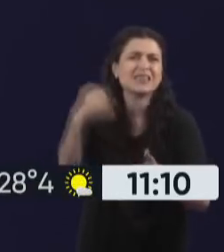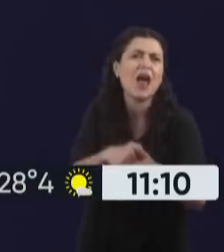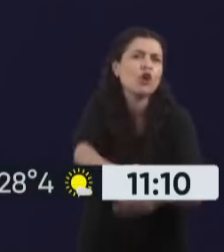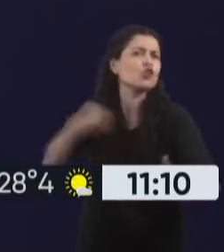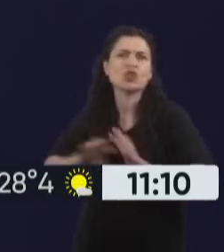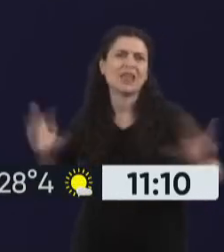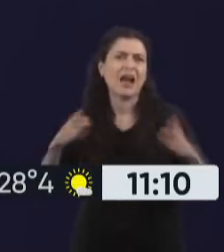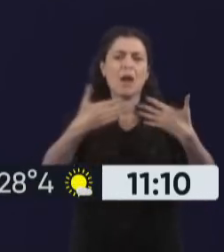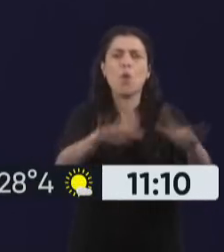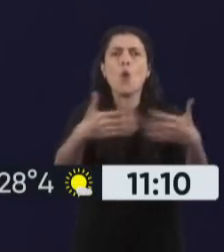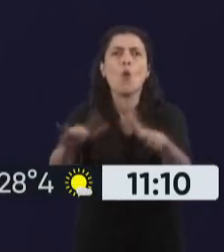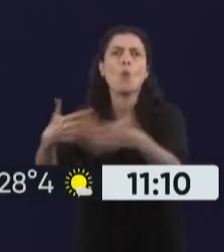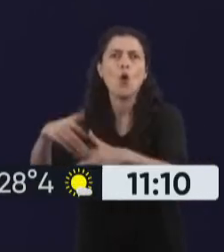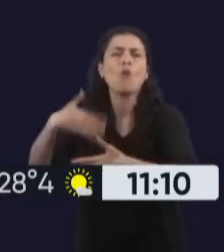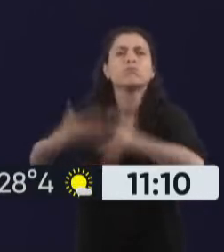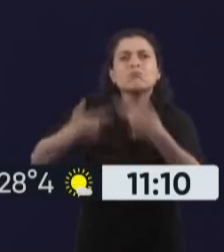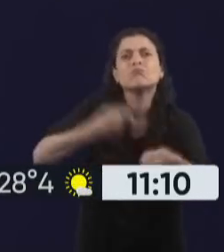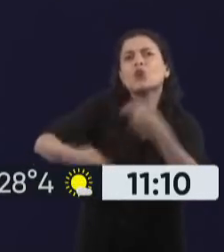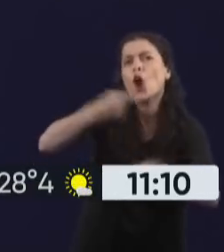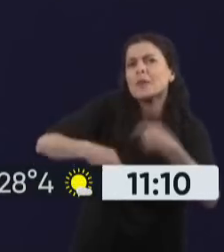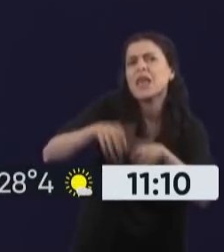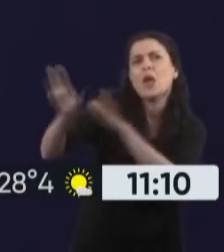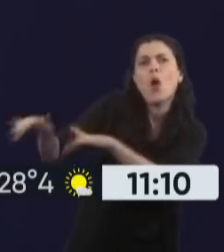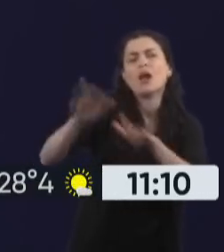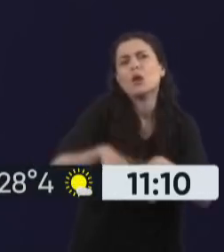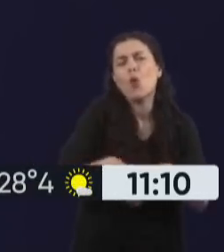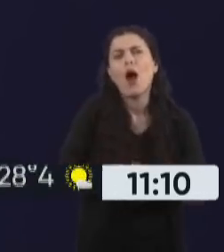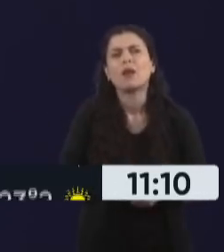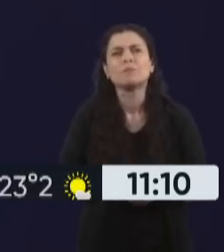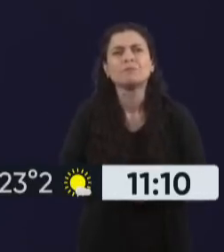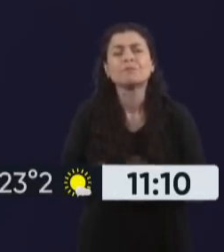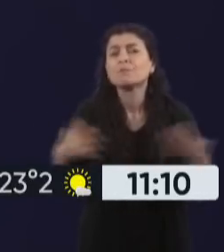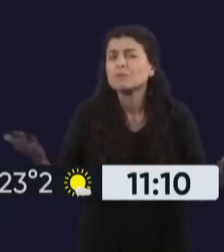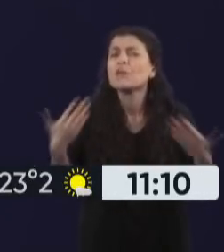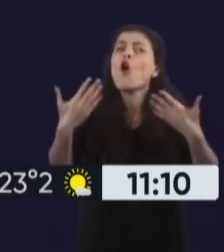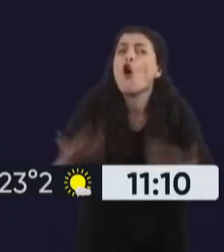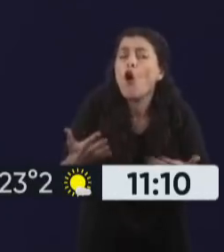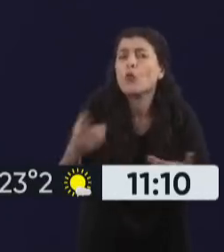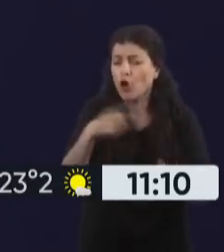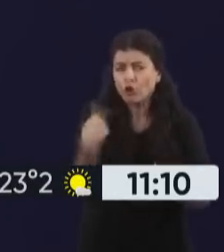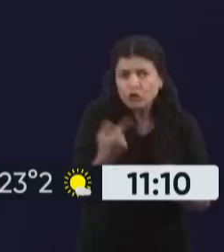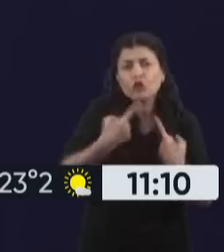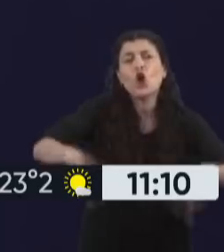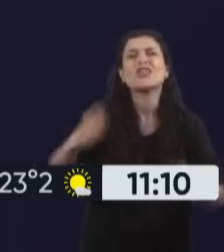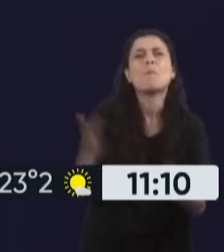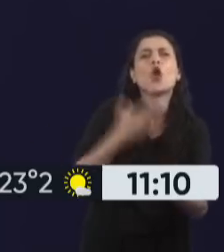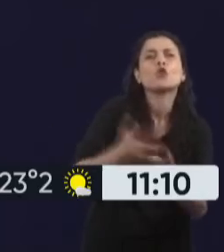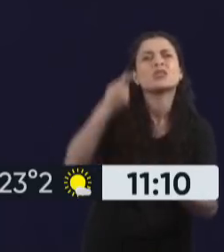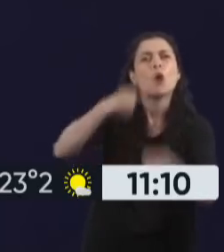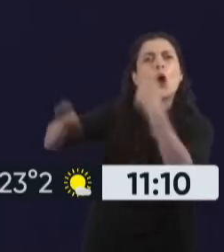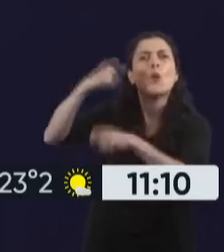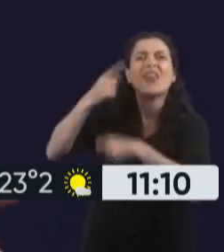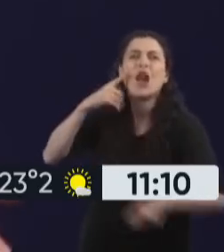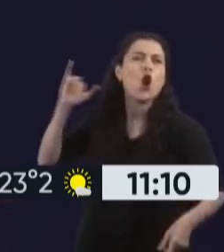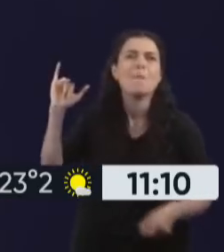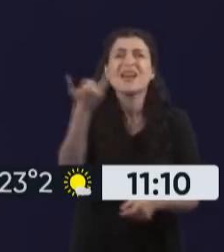para efectivamente comerciar en igualdad de condiciones, por supuesto, vendiendo nuestros mejores productos y adquiriendo